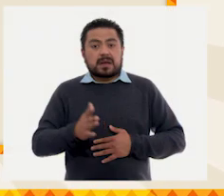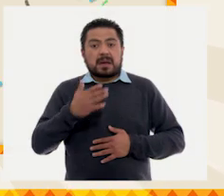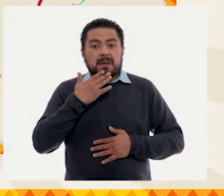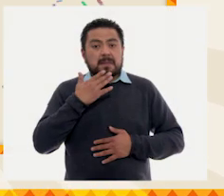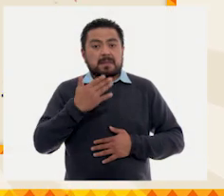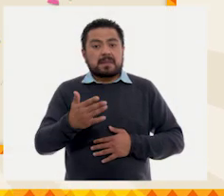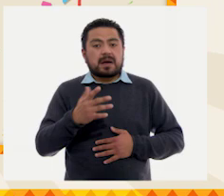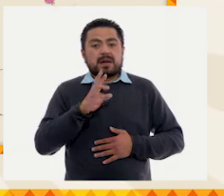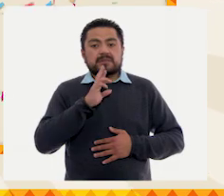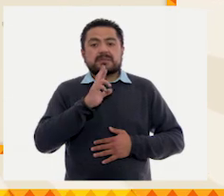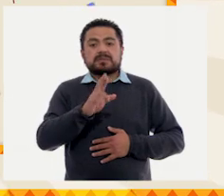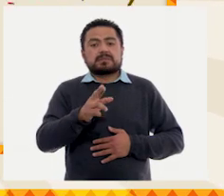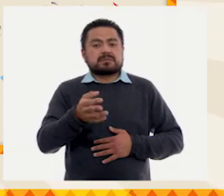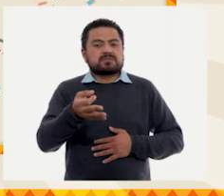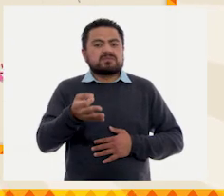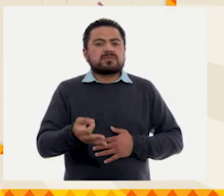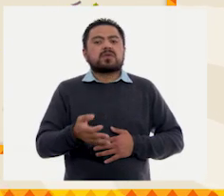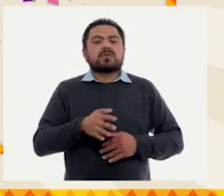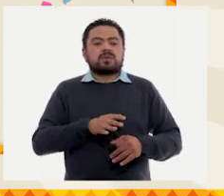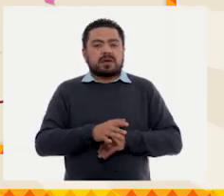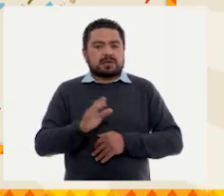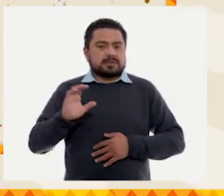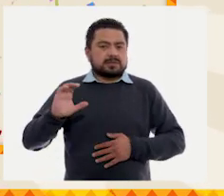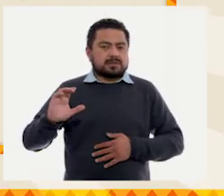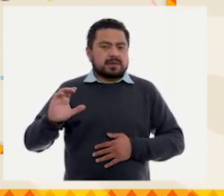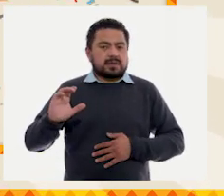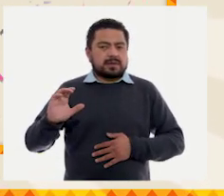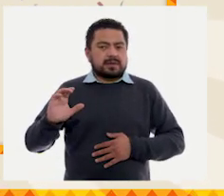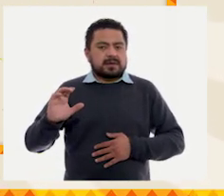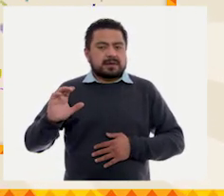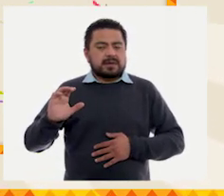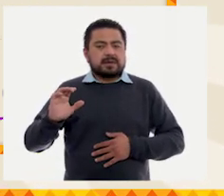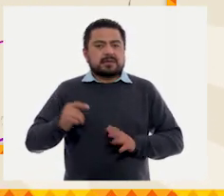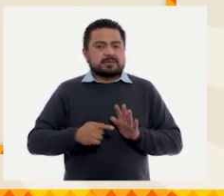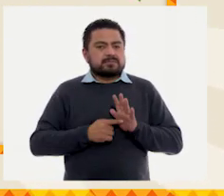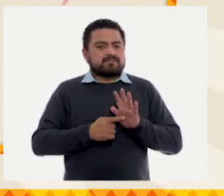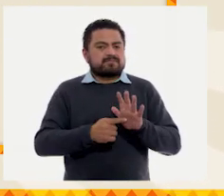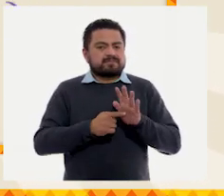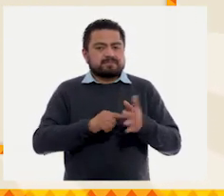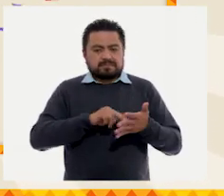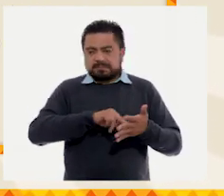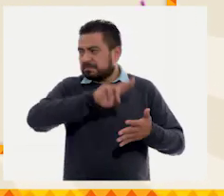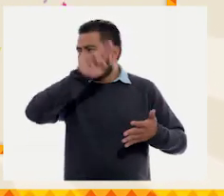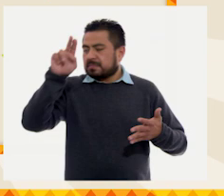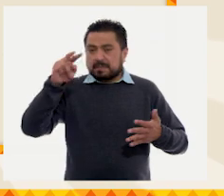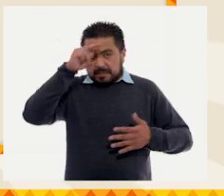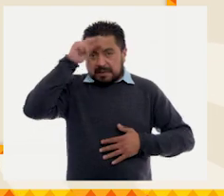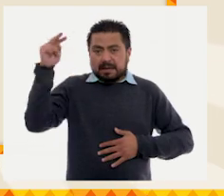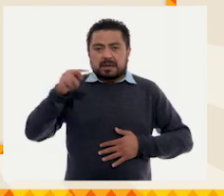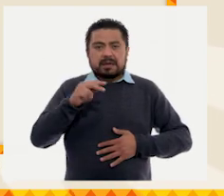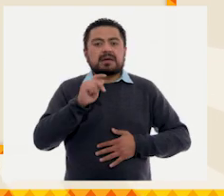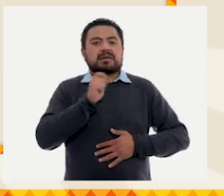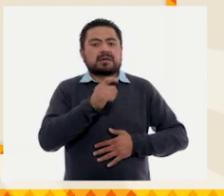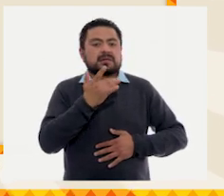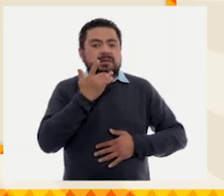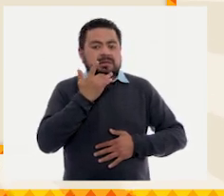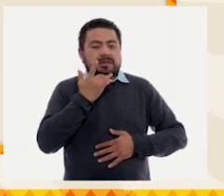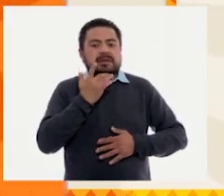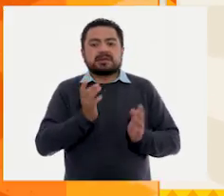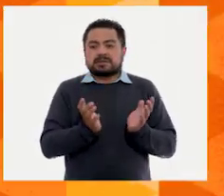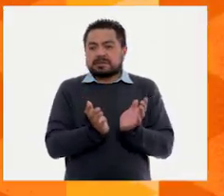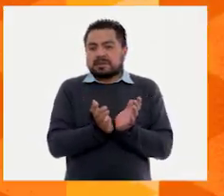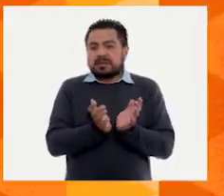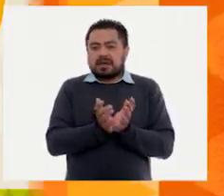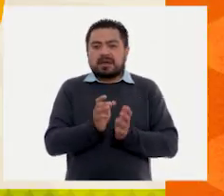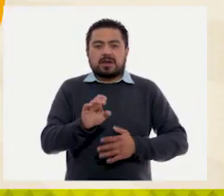Muy bien, la respuesta correcta es la C. Los exponentes del muralismo en México fueron Rivera, Siqueiros